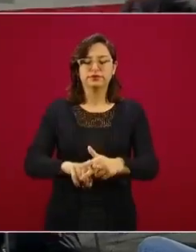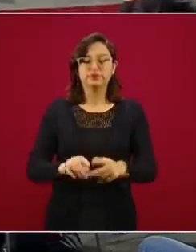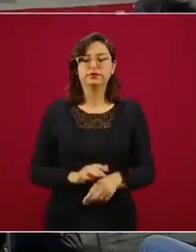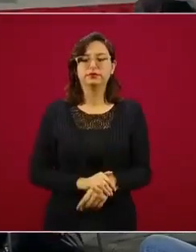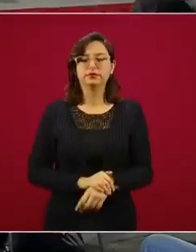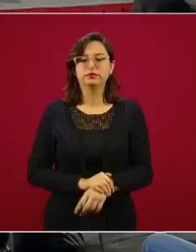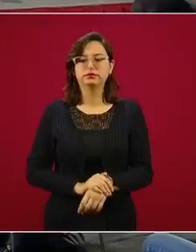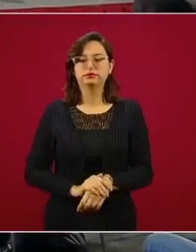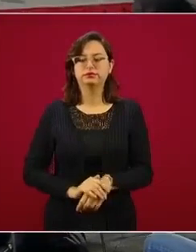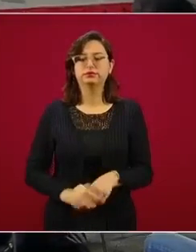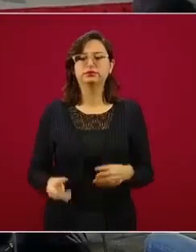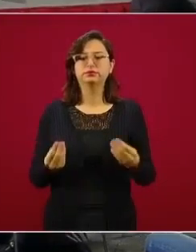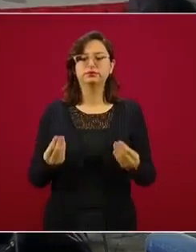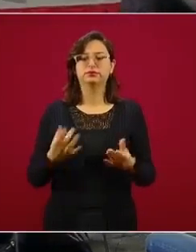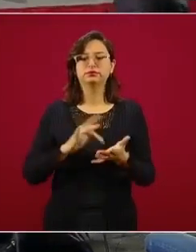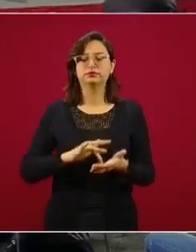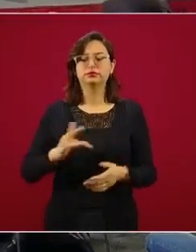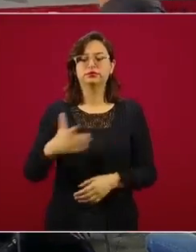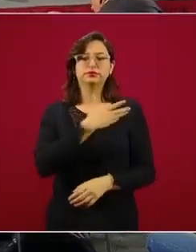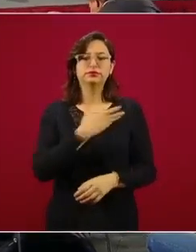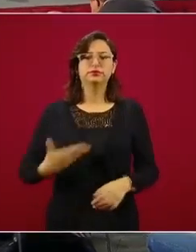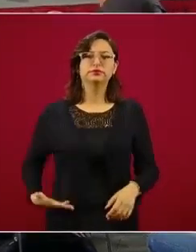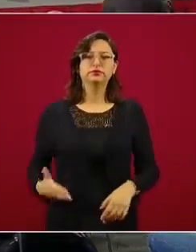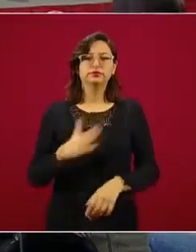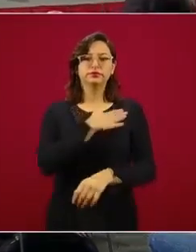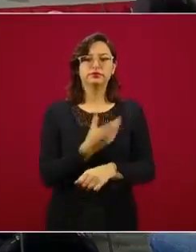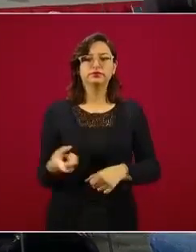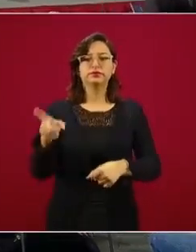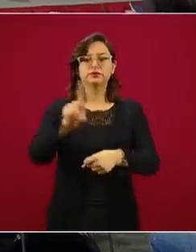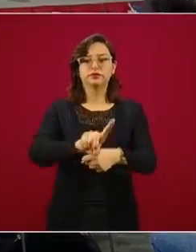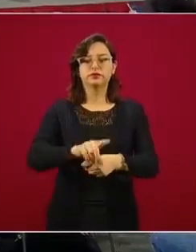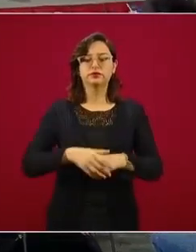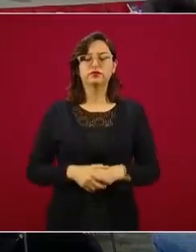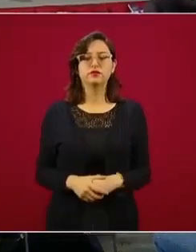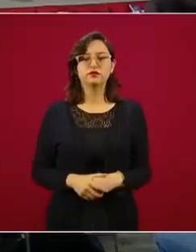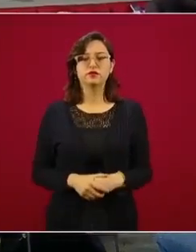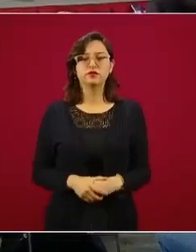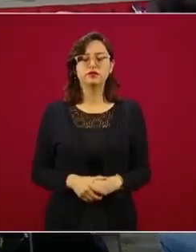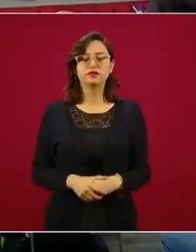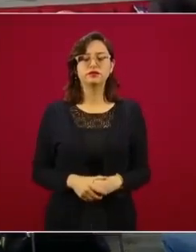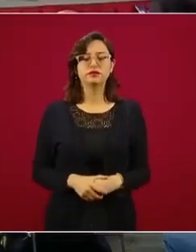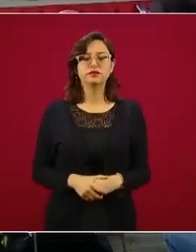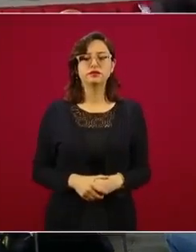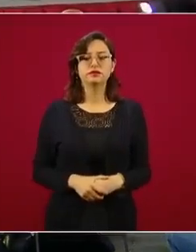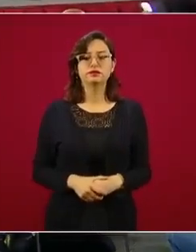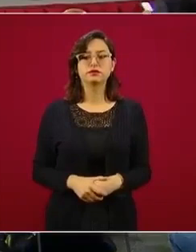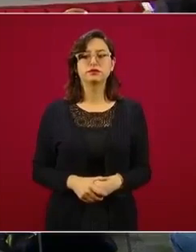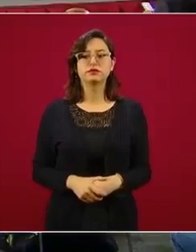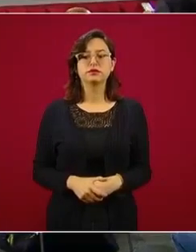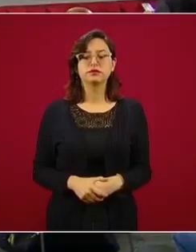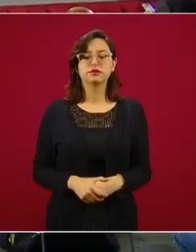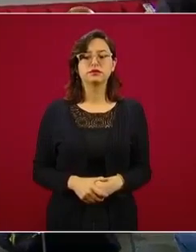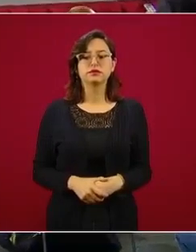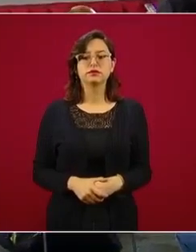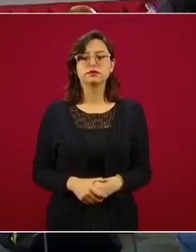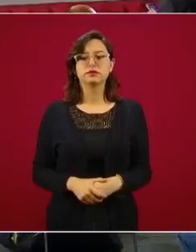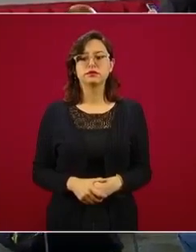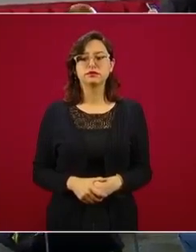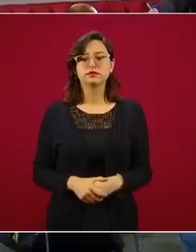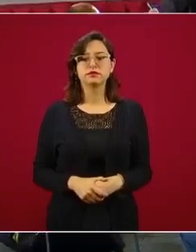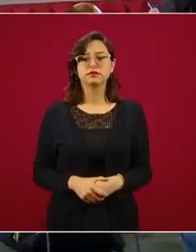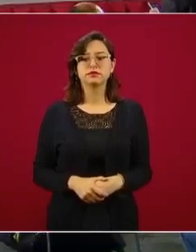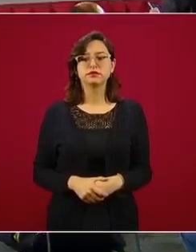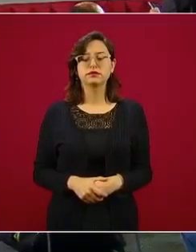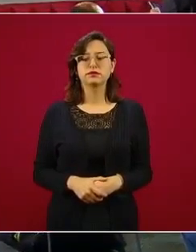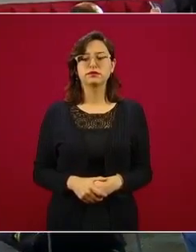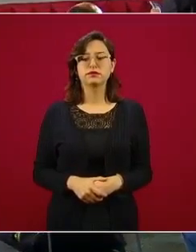Muchas gracias, señor presidente. Muy buenos días. Pues qué mejor hoy, 200 años de vida de